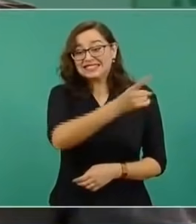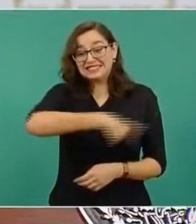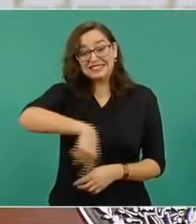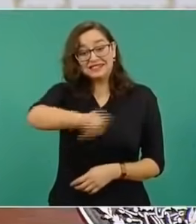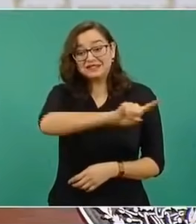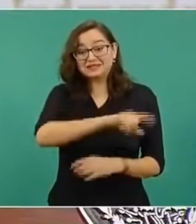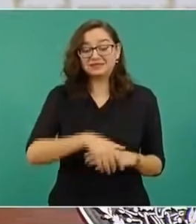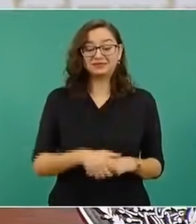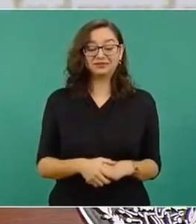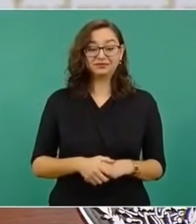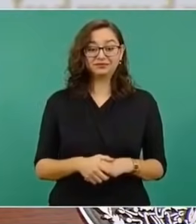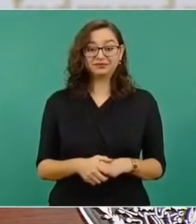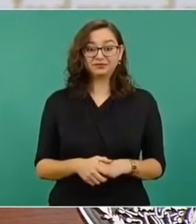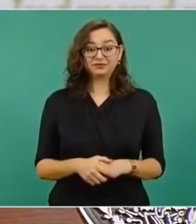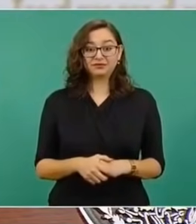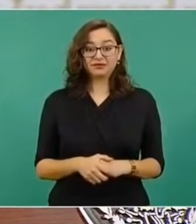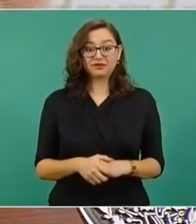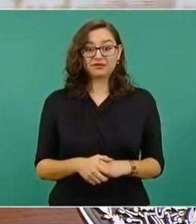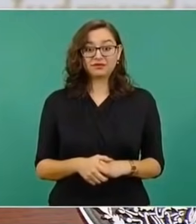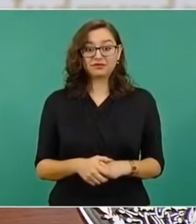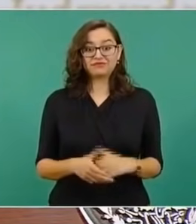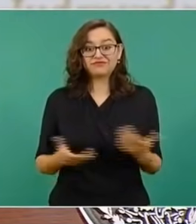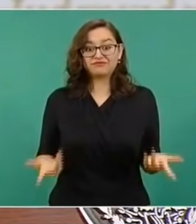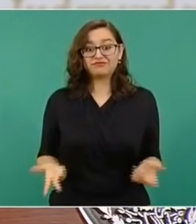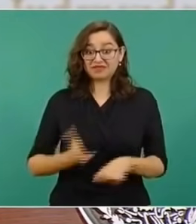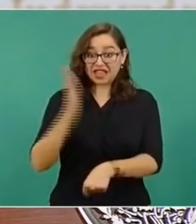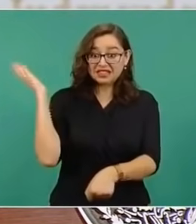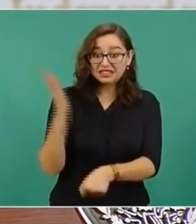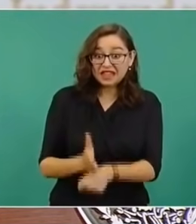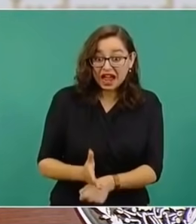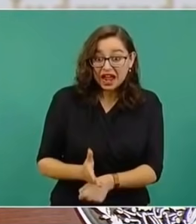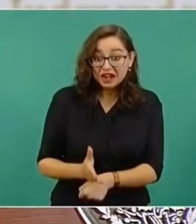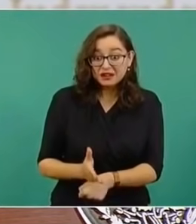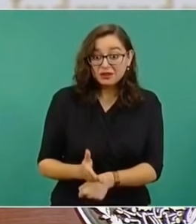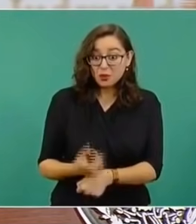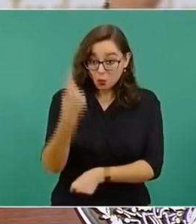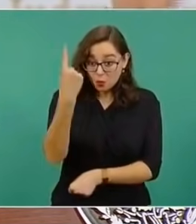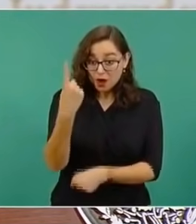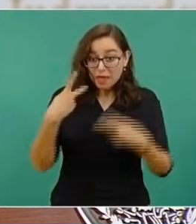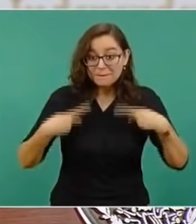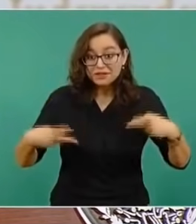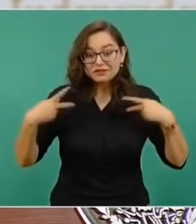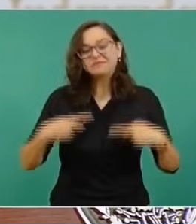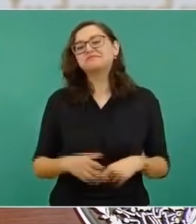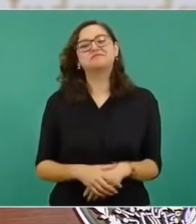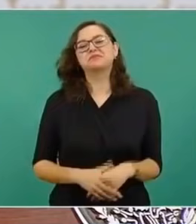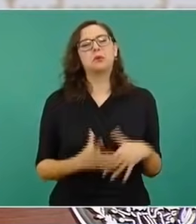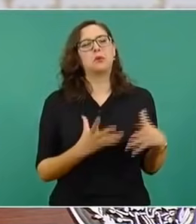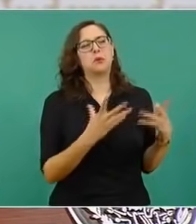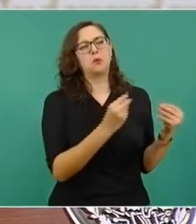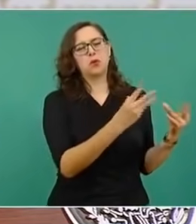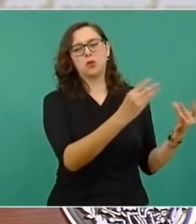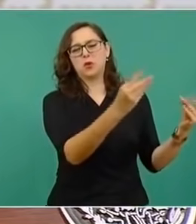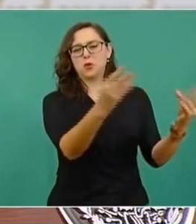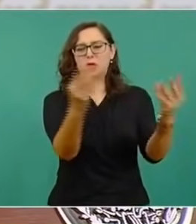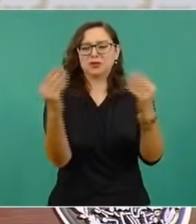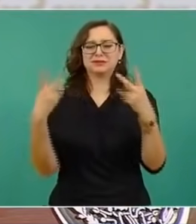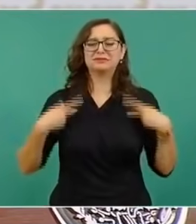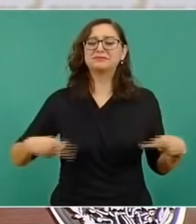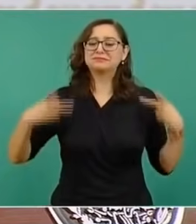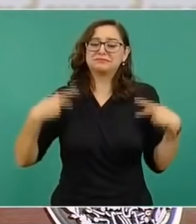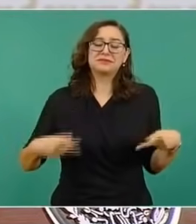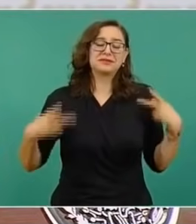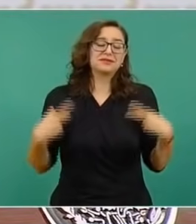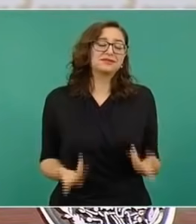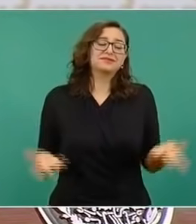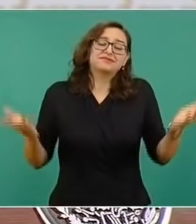Que los vayan a castigar, pues son muchos, pero además tienen derecho. Mire, después de toda